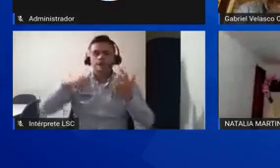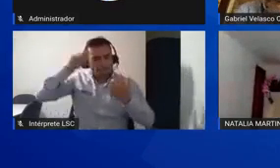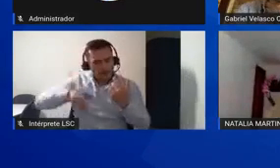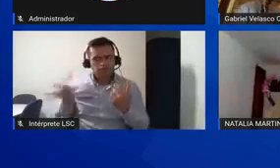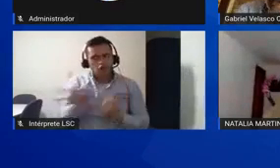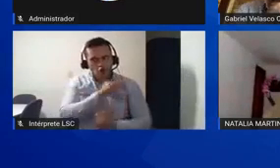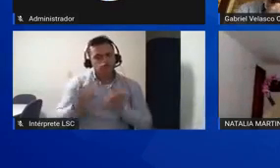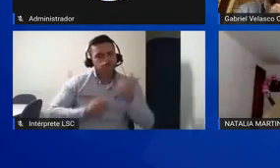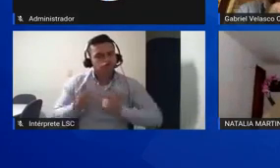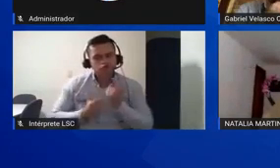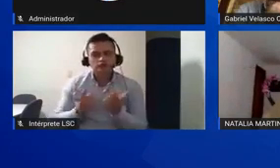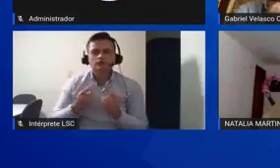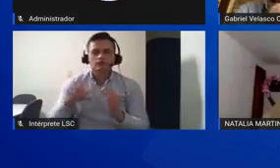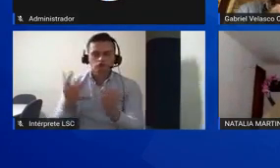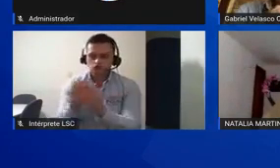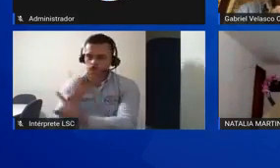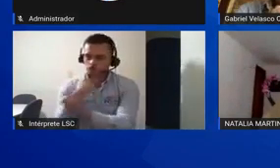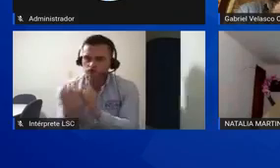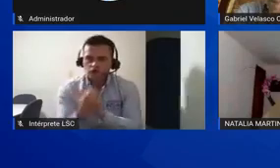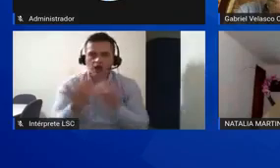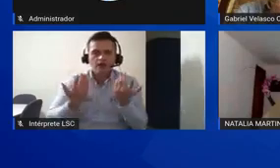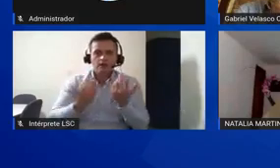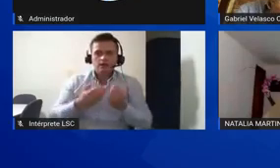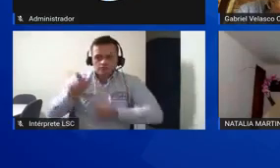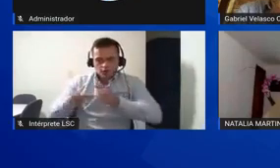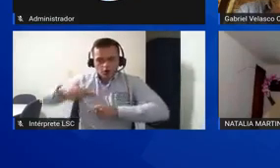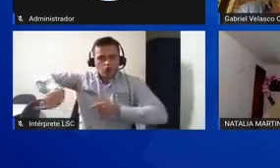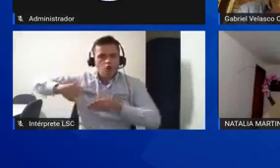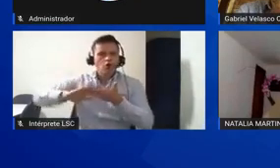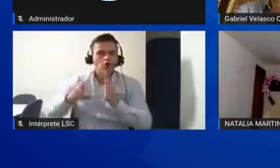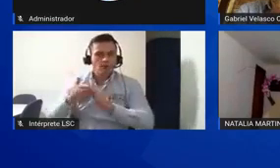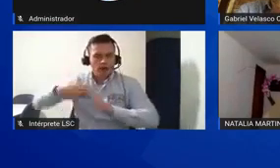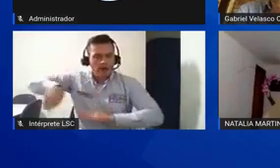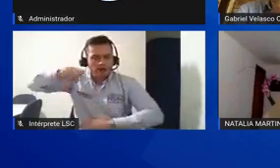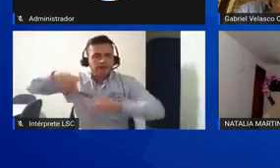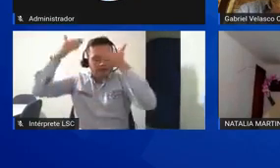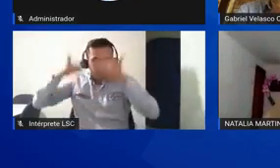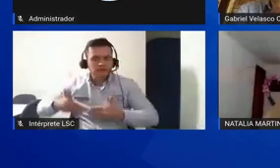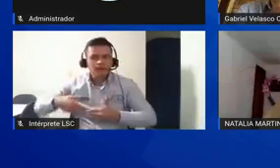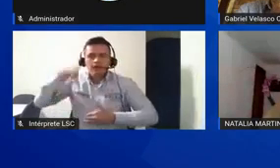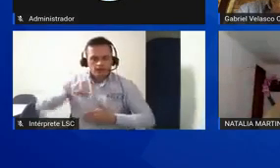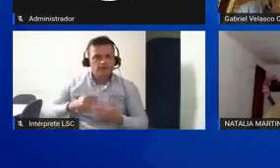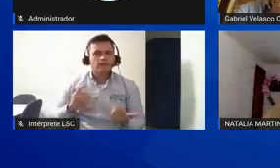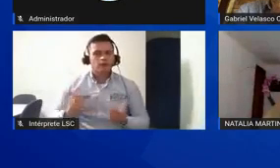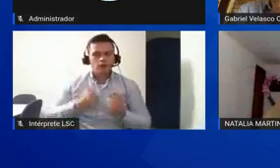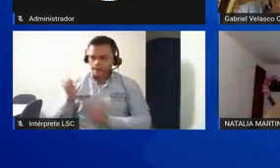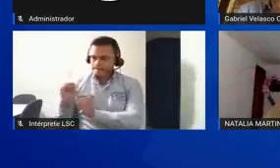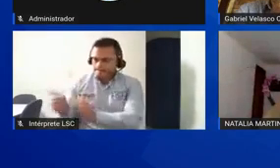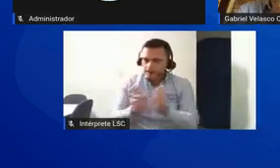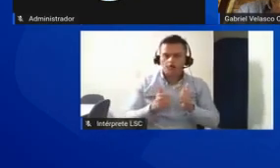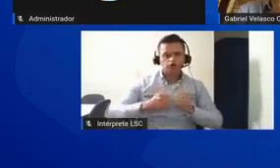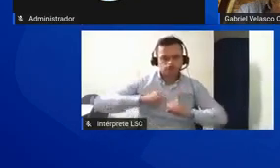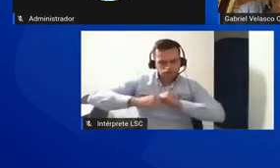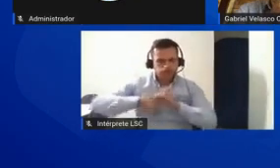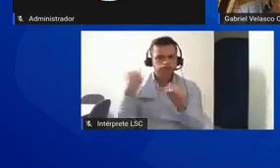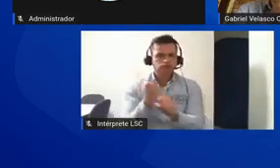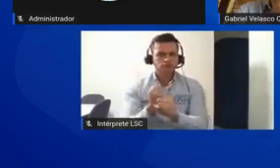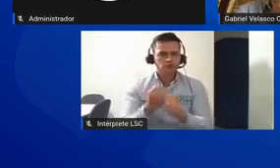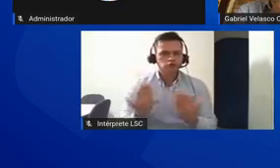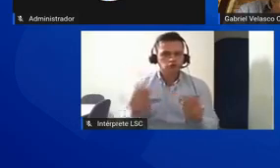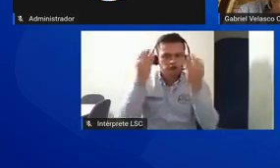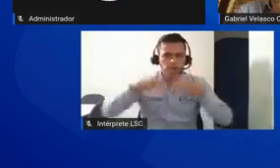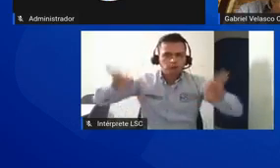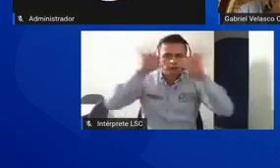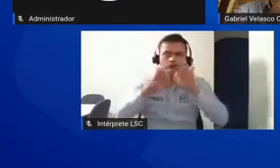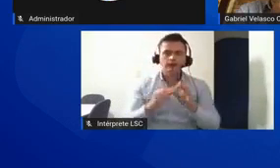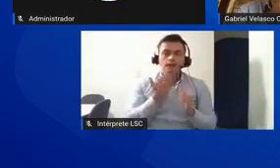la autonomía económica y el desarrollo de estas personas en condición de discapacidad. Tenemos que ayudar todos a eliminar esas barreras y